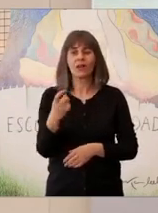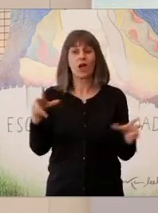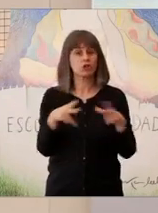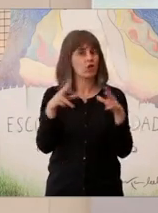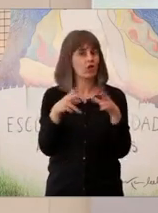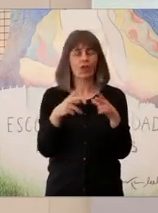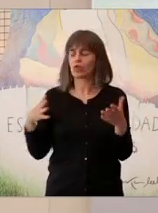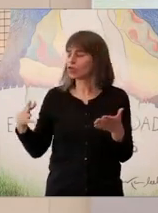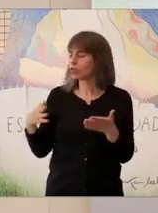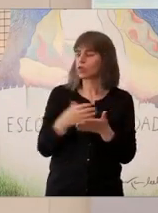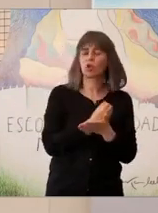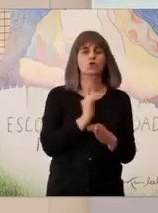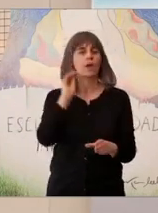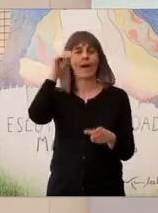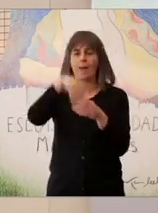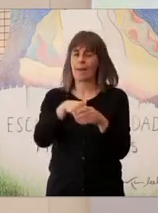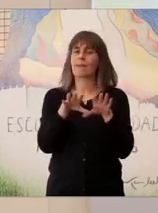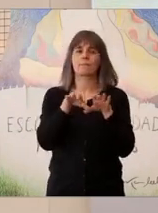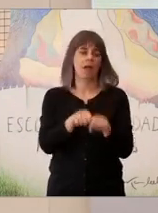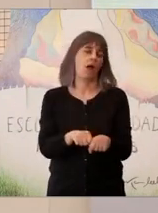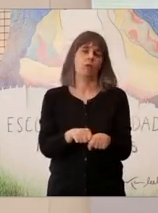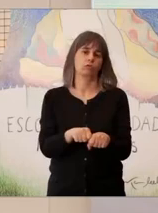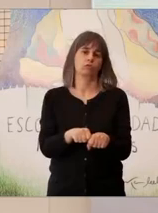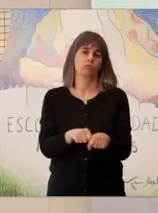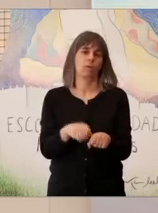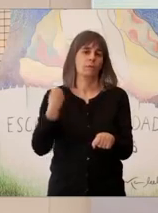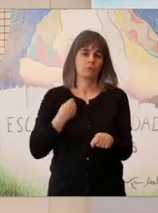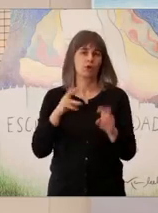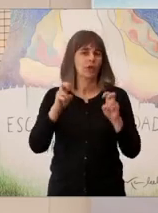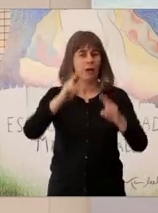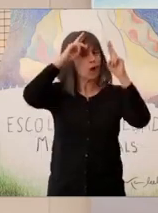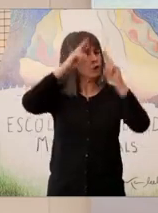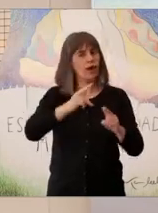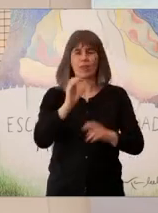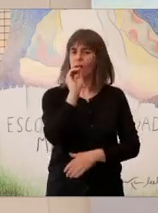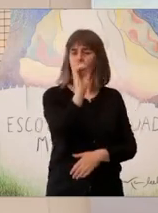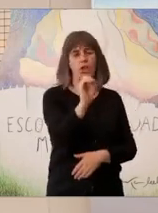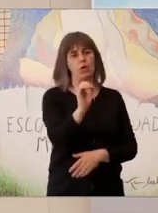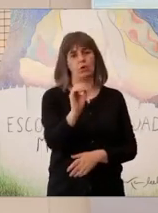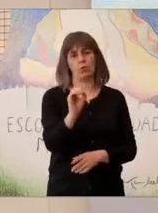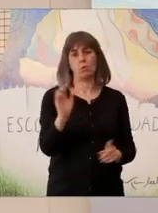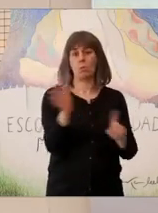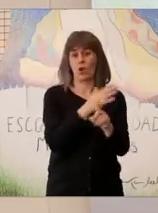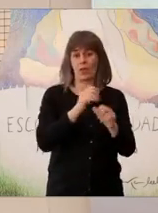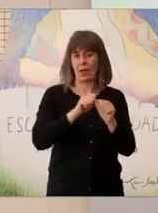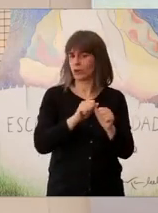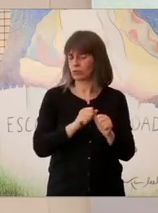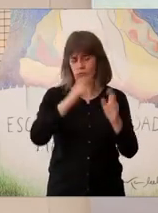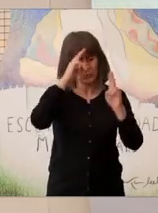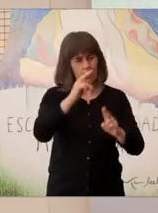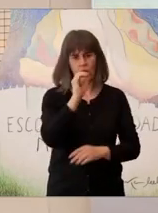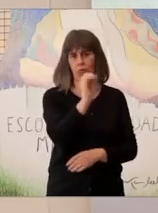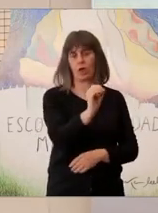y haga efectivo ese de tolerancia cero contra la violencia de género. Y yo siempre matizo, tolerancia cero frente a los